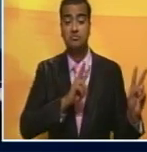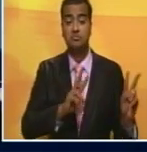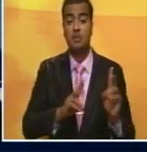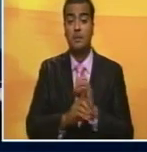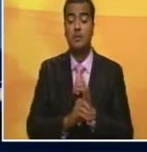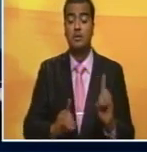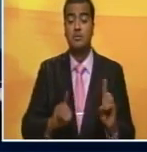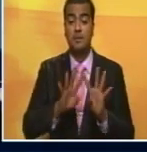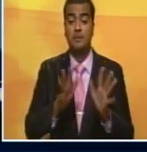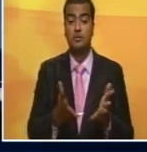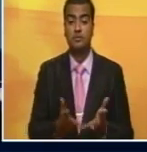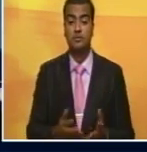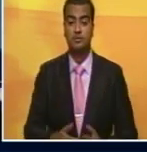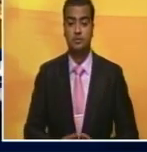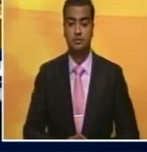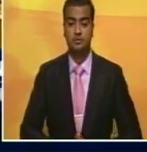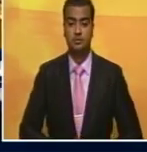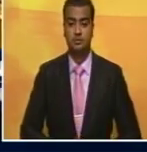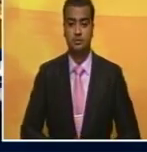mundo.